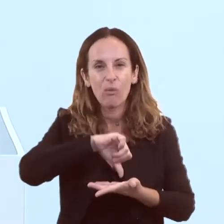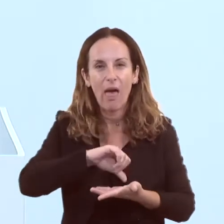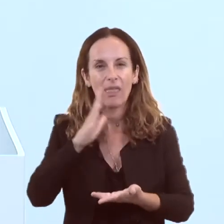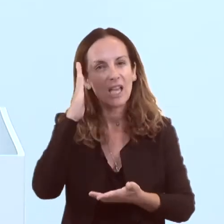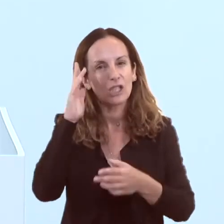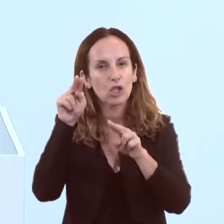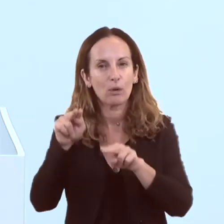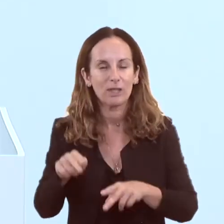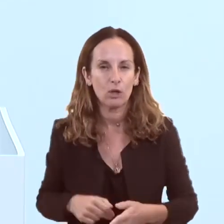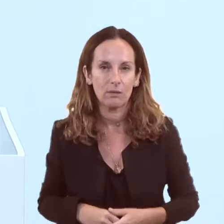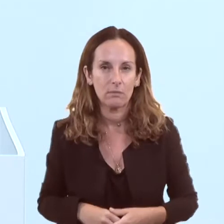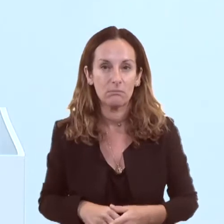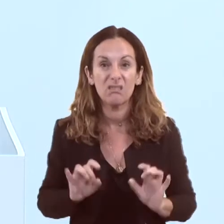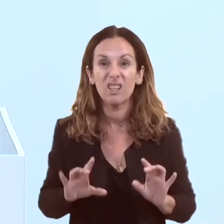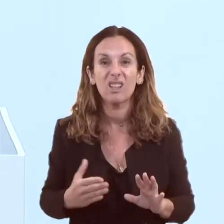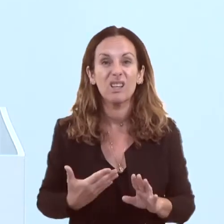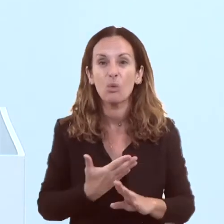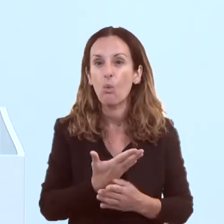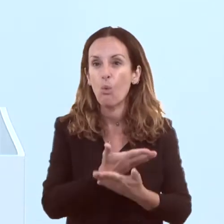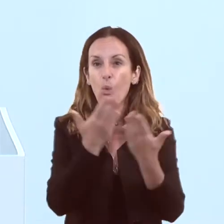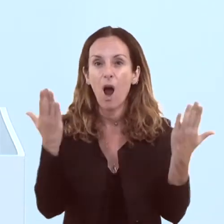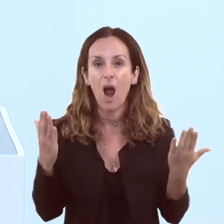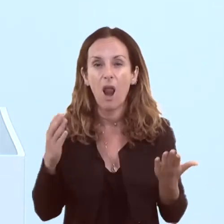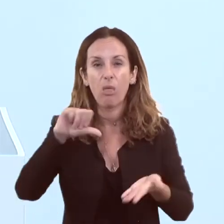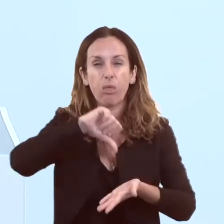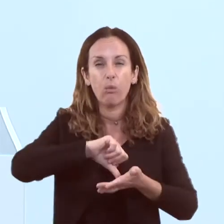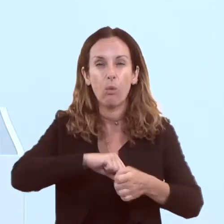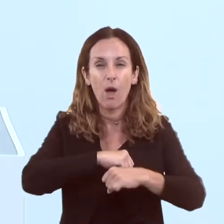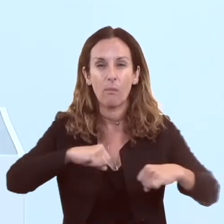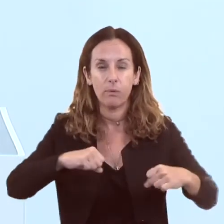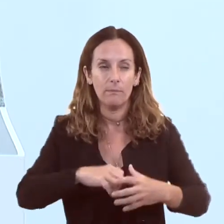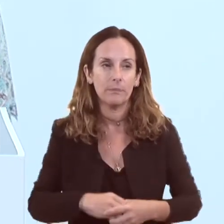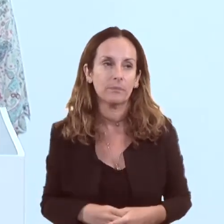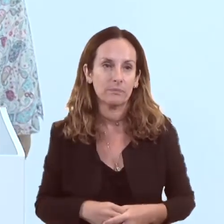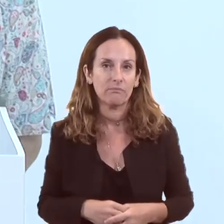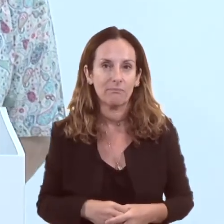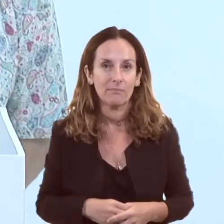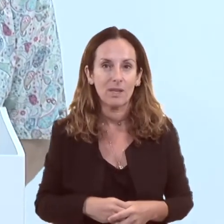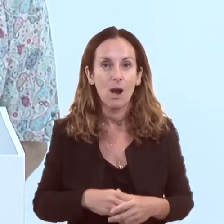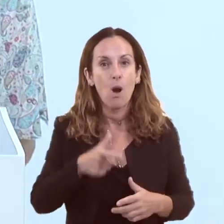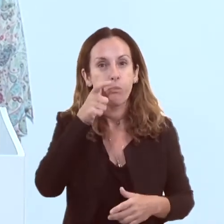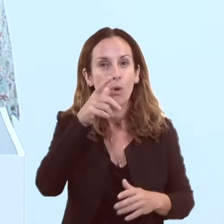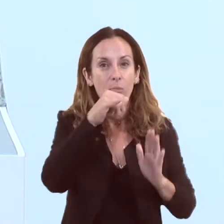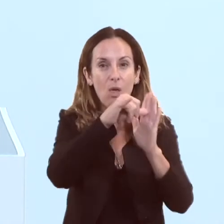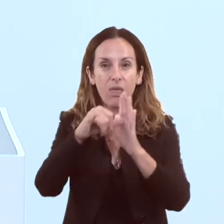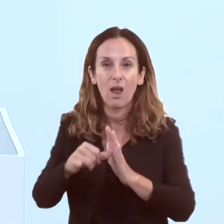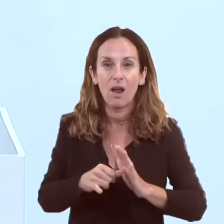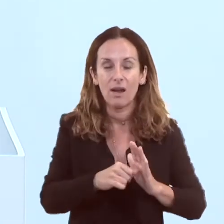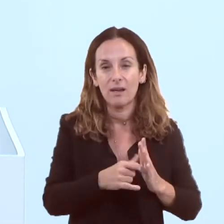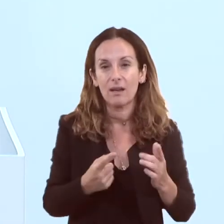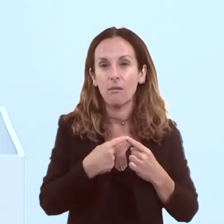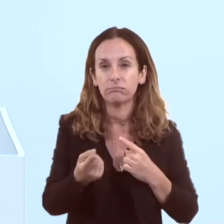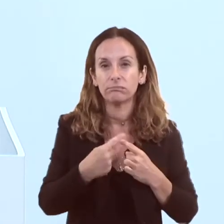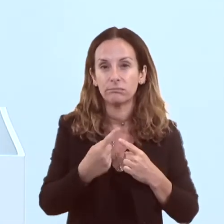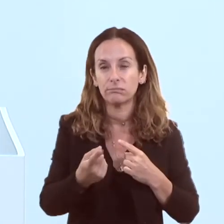como ocurre en las grandes ciudades esto yo creo que incluso estos temas del tráfico y